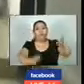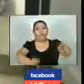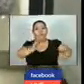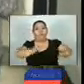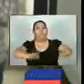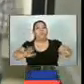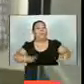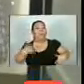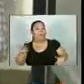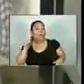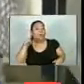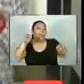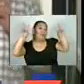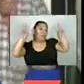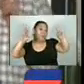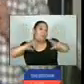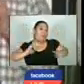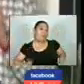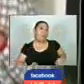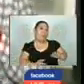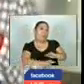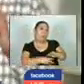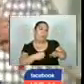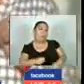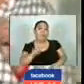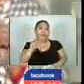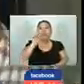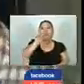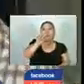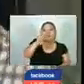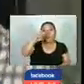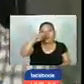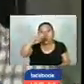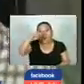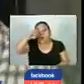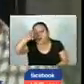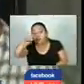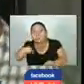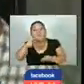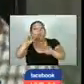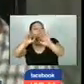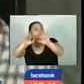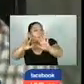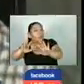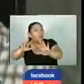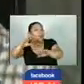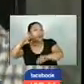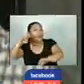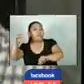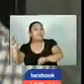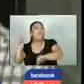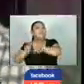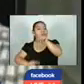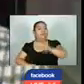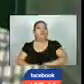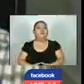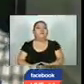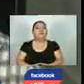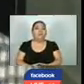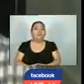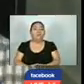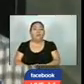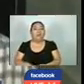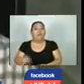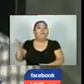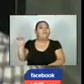por sustraer al Estado más de 200 mil 800 dólares. El